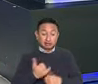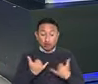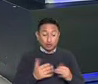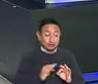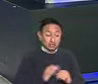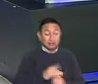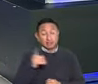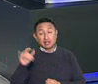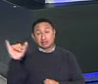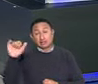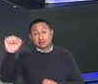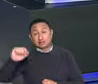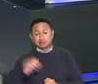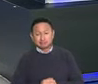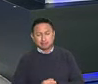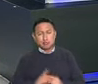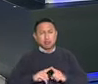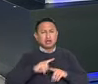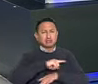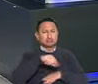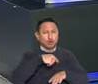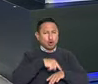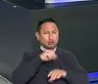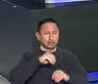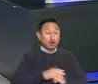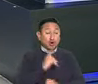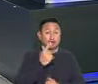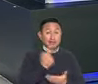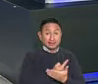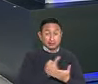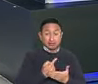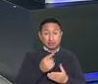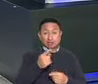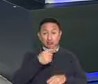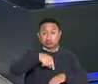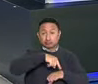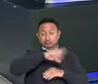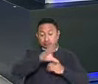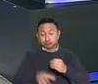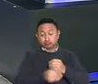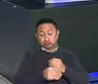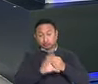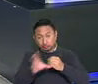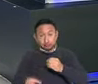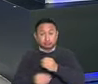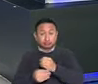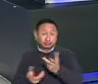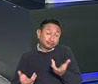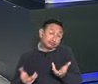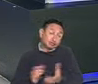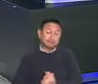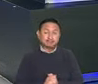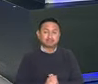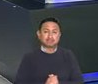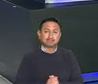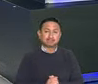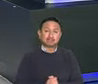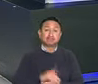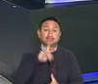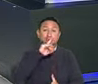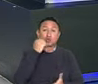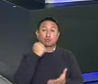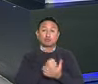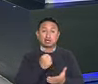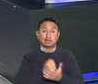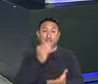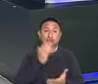pero el sábado. Pero también en horas, puedes adicionar horas laborales. Una horita más. Exactamente. Bueno. Y bueno, también pico y placa